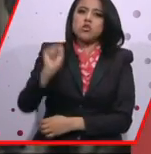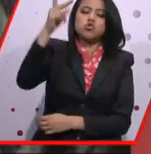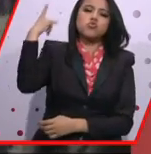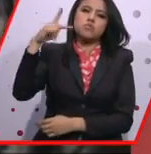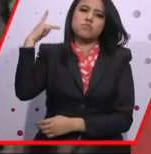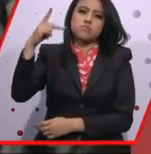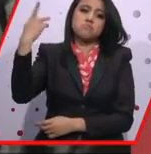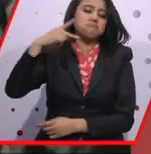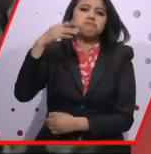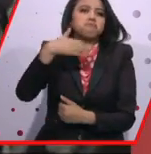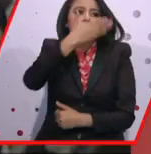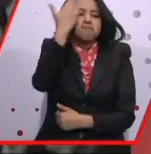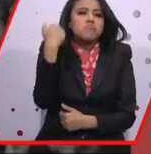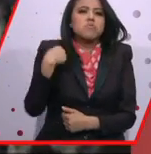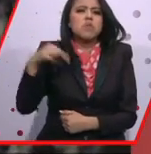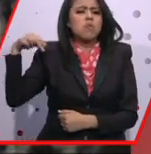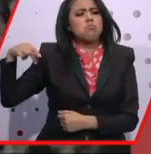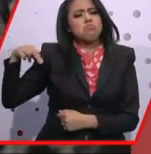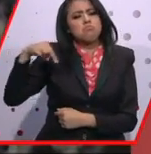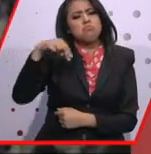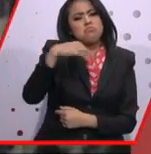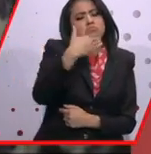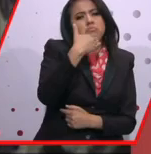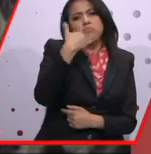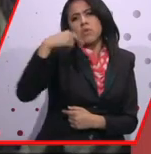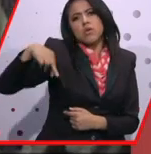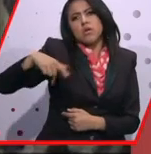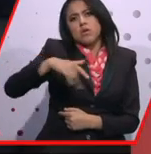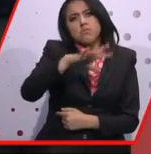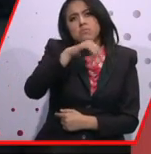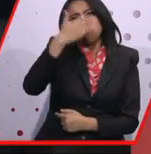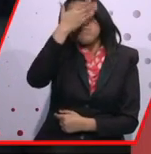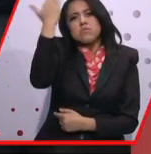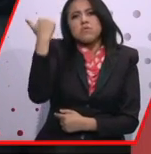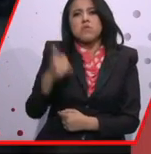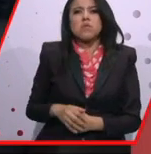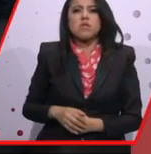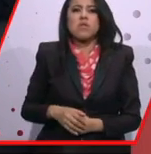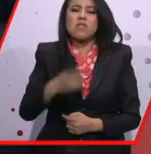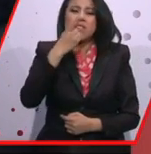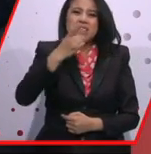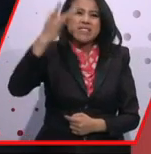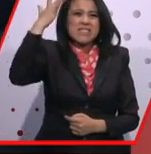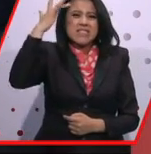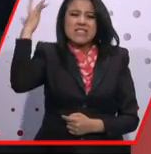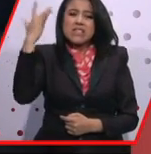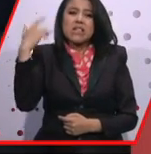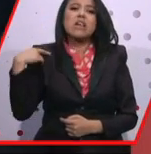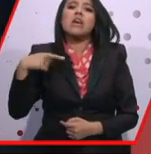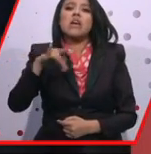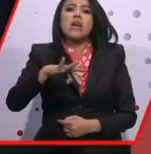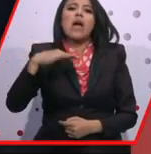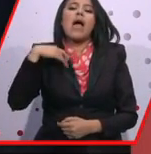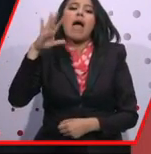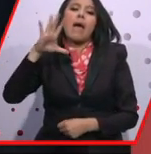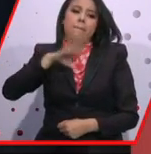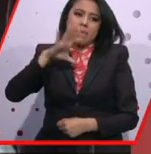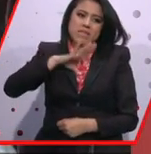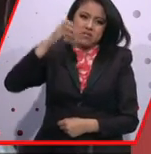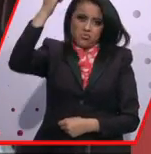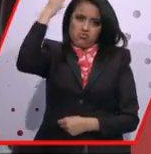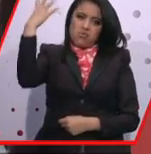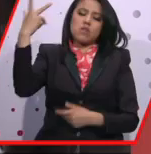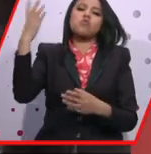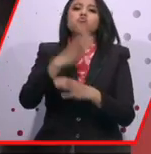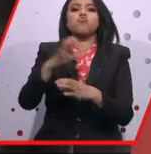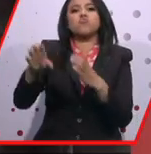y sin que nadie lo viera, comenzó a caminar con rumbo desconocido. Afirman que el golpe en la cabeza le había provocado sufrir olvidos, así